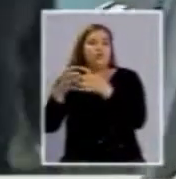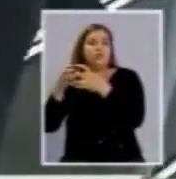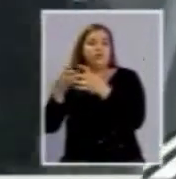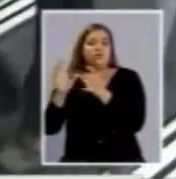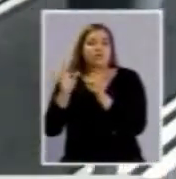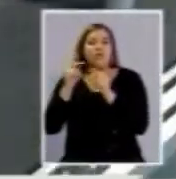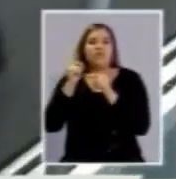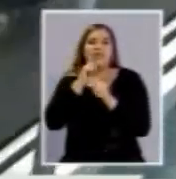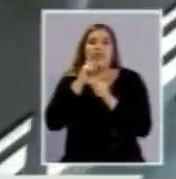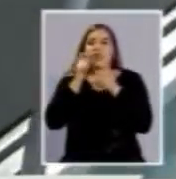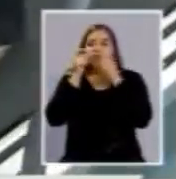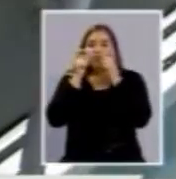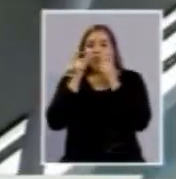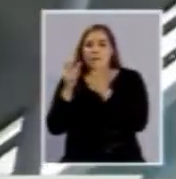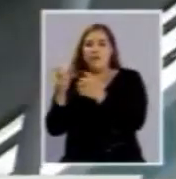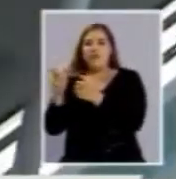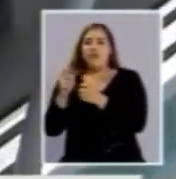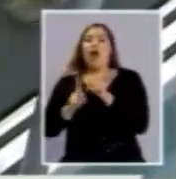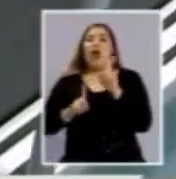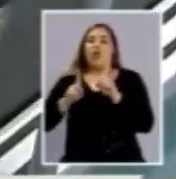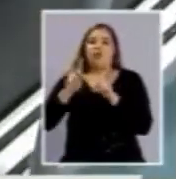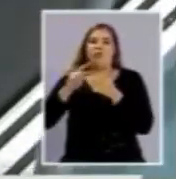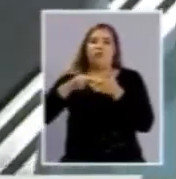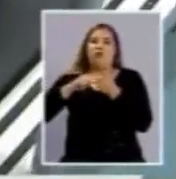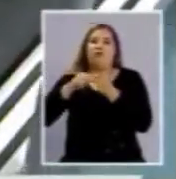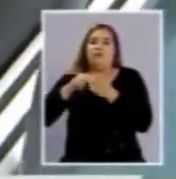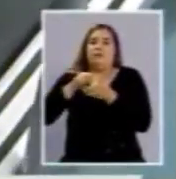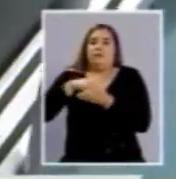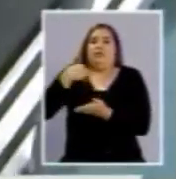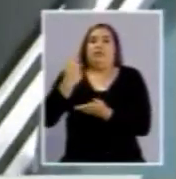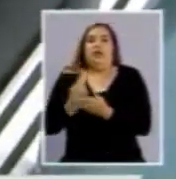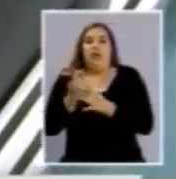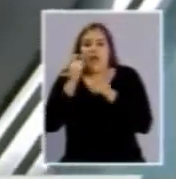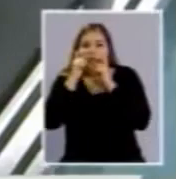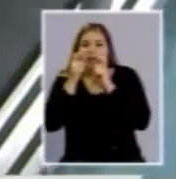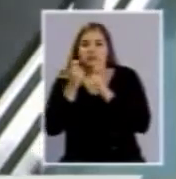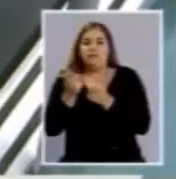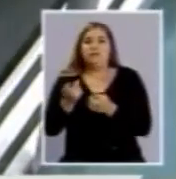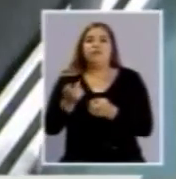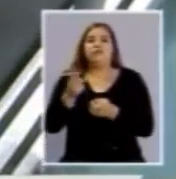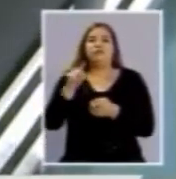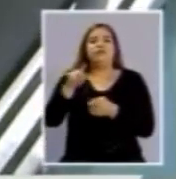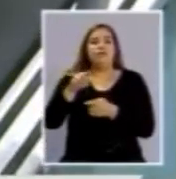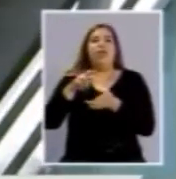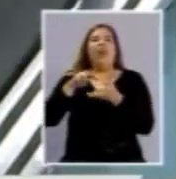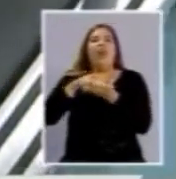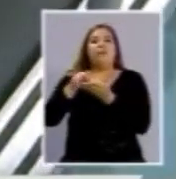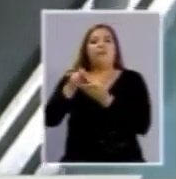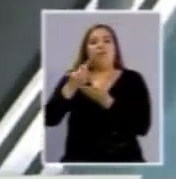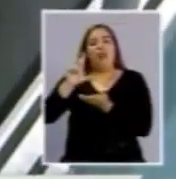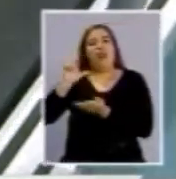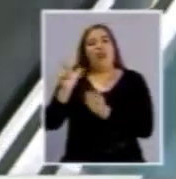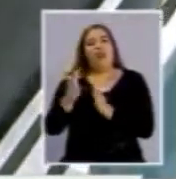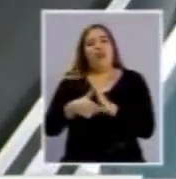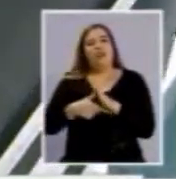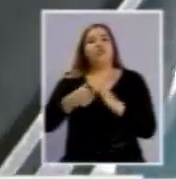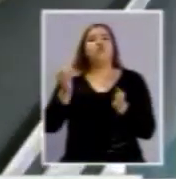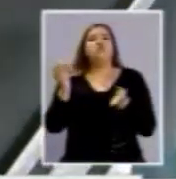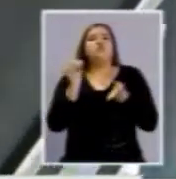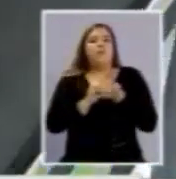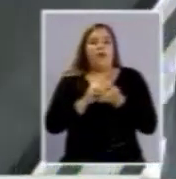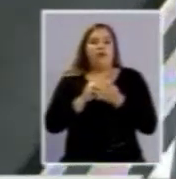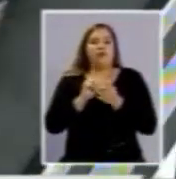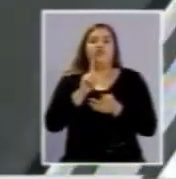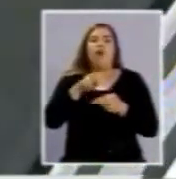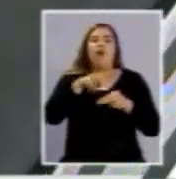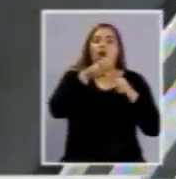supervisión, porque claramente, como tú señalas, hay riesgo de caída. Caminan un poco más lento. Sin embargo, siempre hay que sumar con esto de la actividad física, no quedarse en